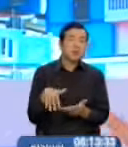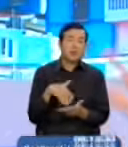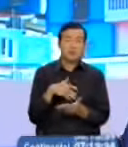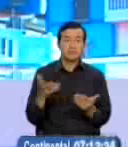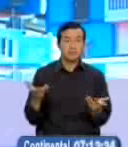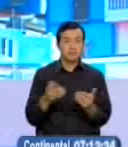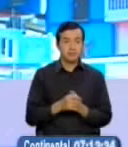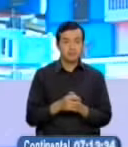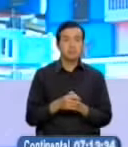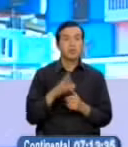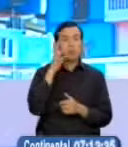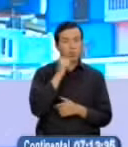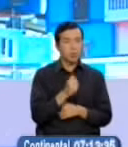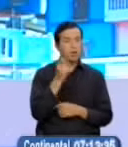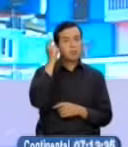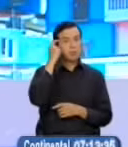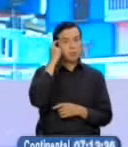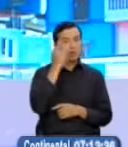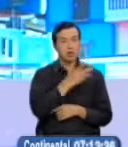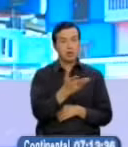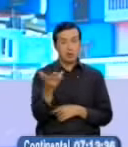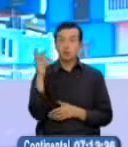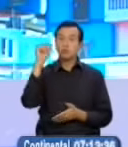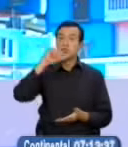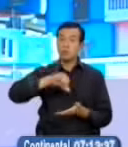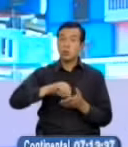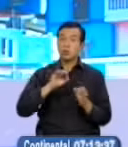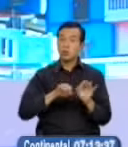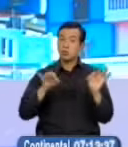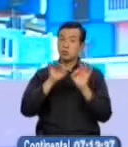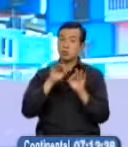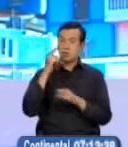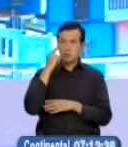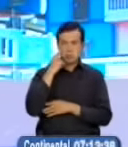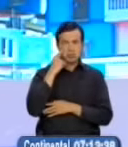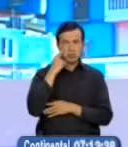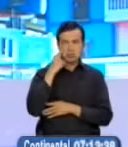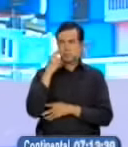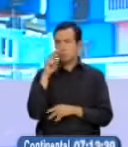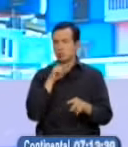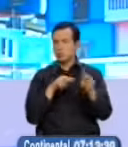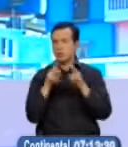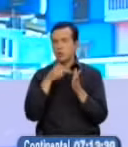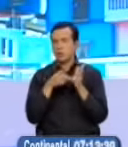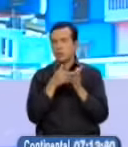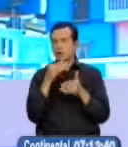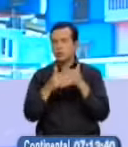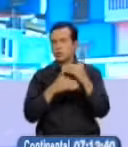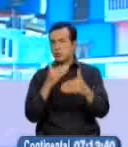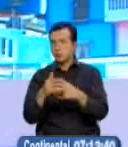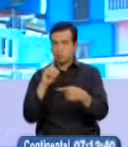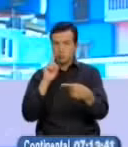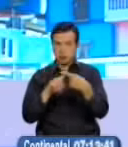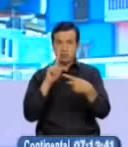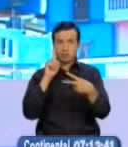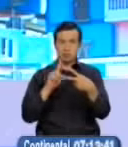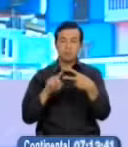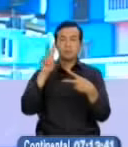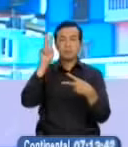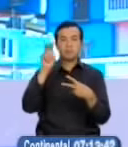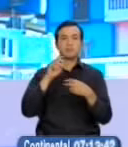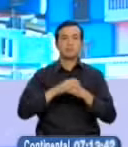Esto de Cuenca, que me parece que es una ciudad que vale la pena estudiarle muy, muy de cerca para mirar qué pasa con este proceso. Ahora, respecto